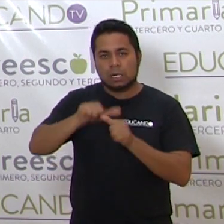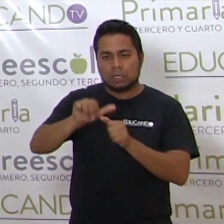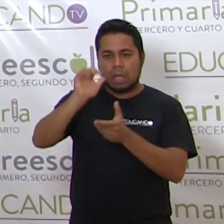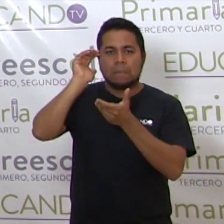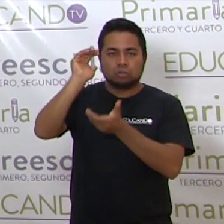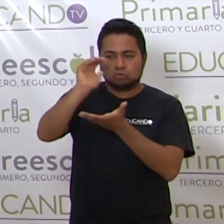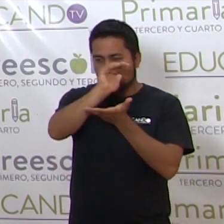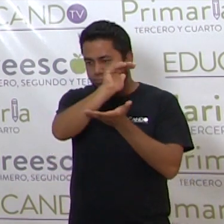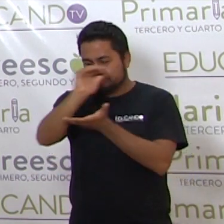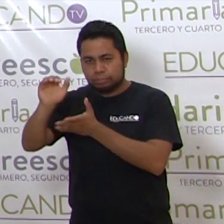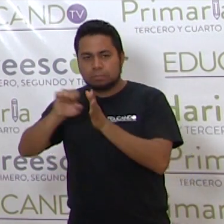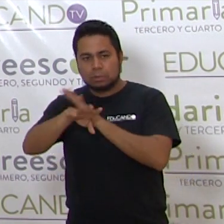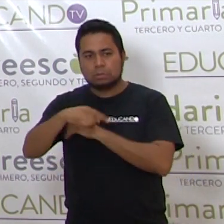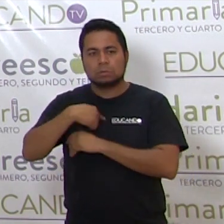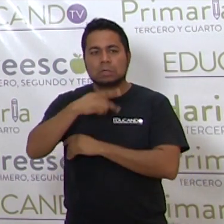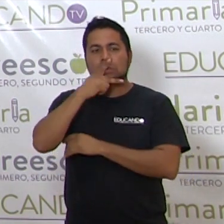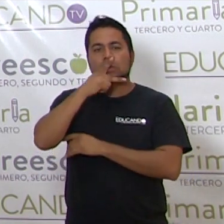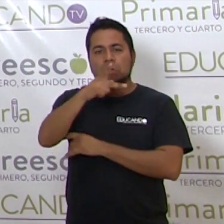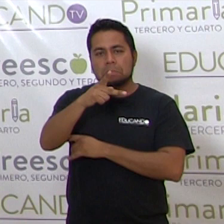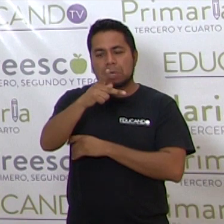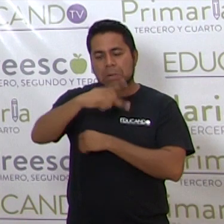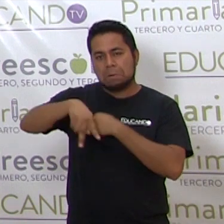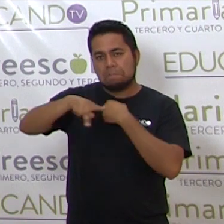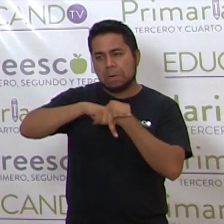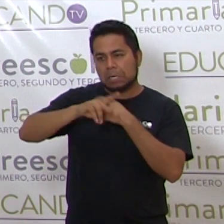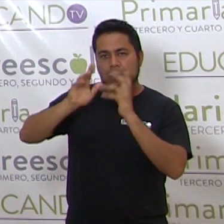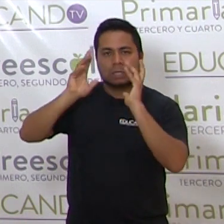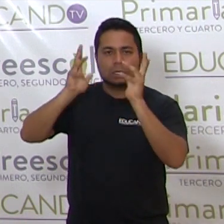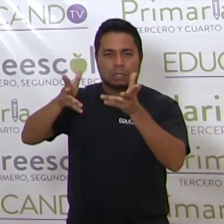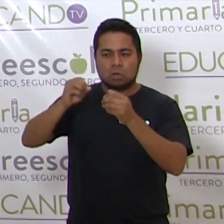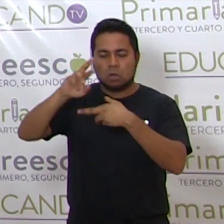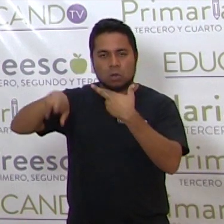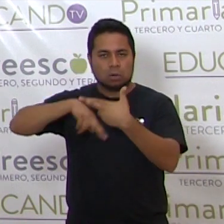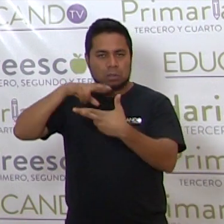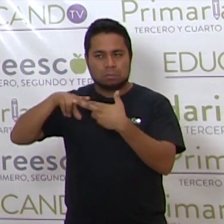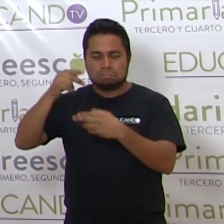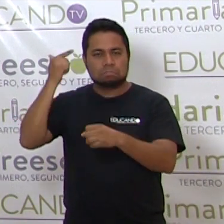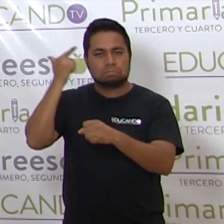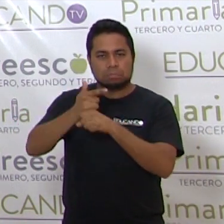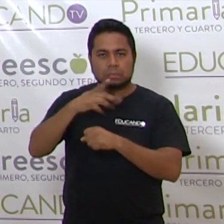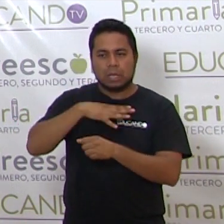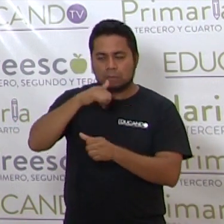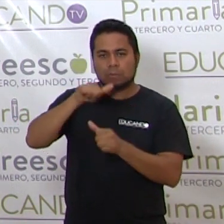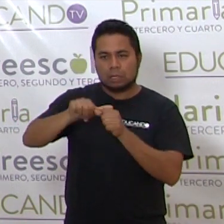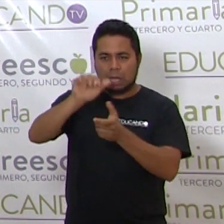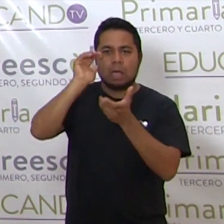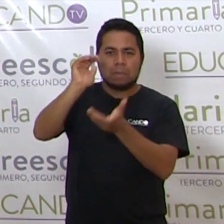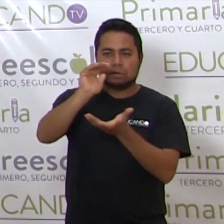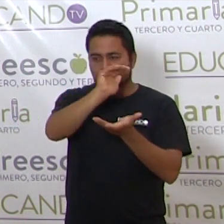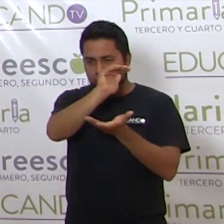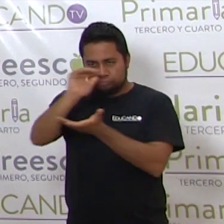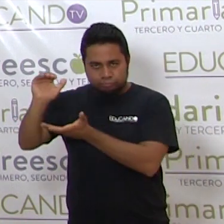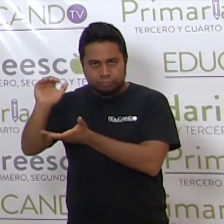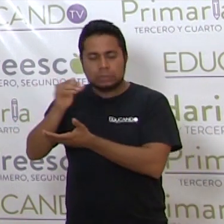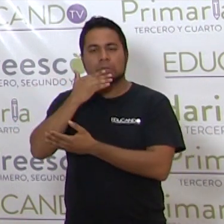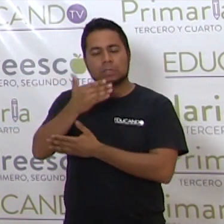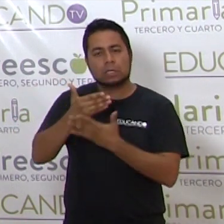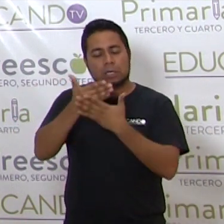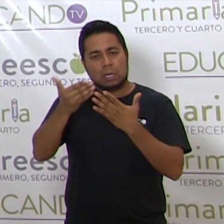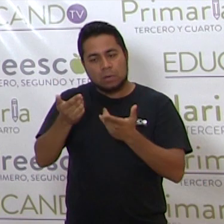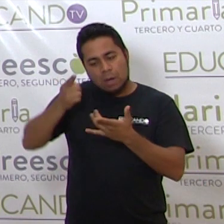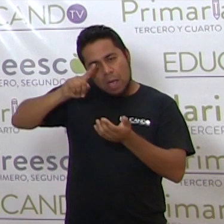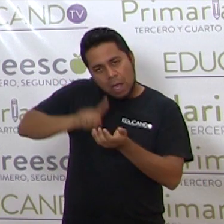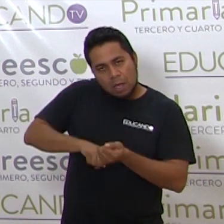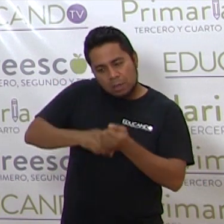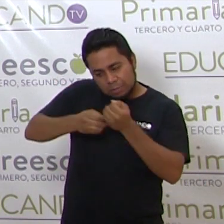entonces aquí por ejemplo dice palabras por país o región y se dan cuenta está en mayúsculas ahora el contenido